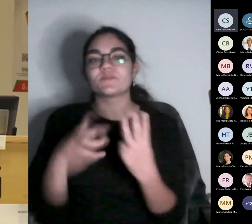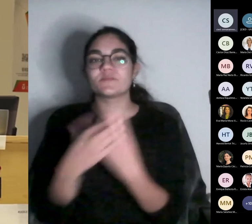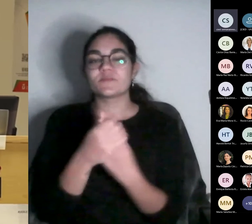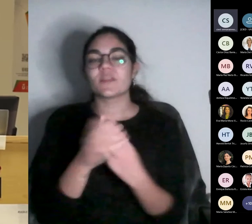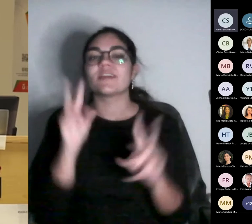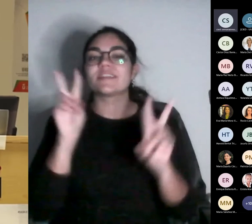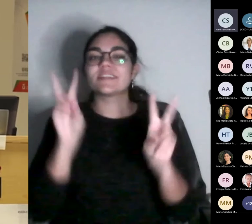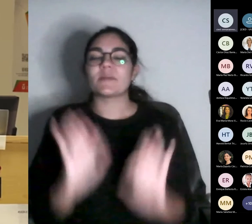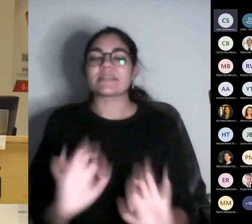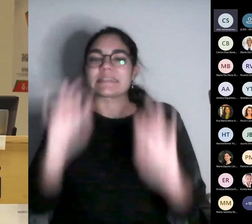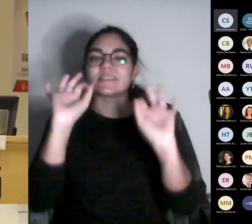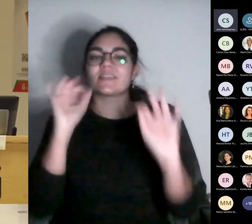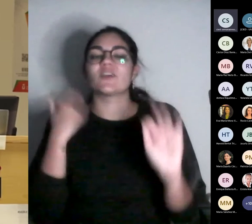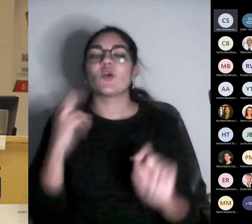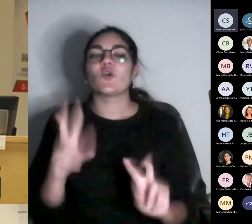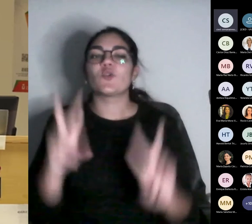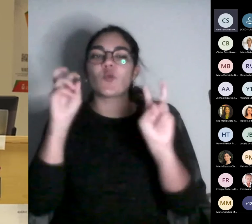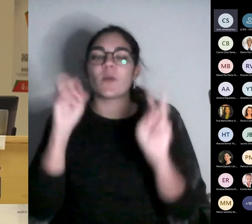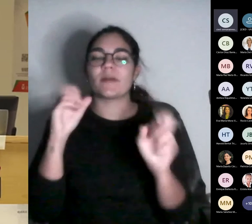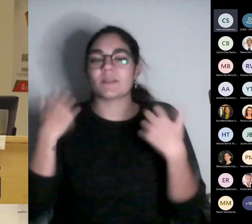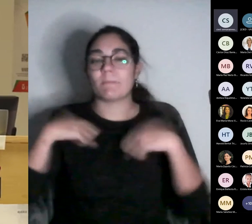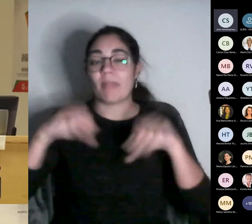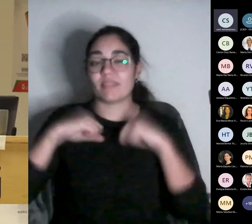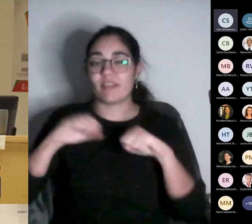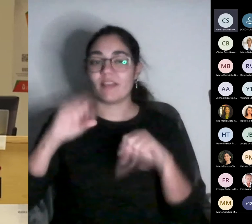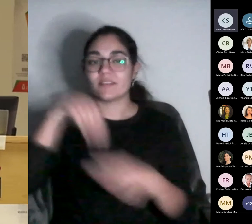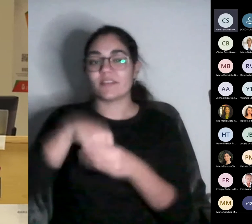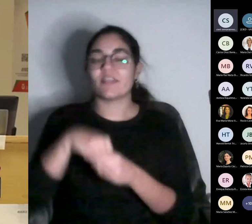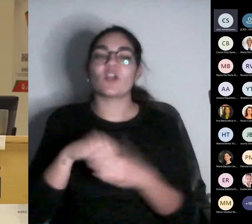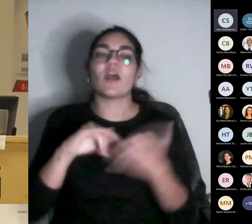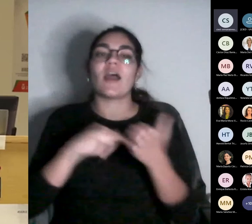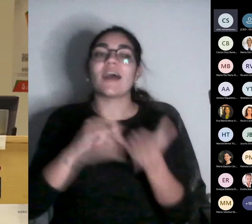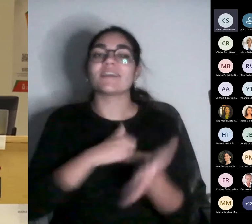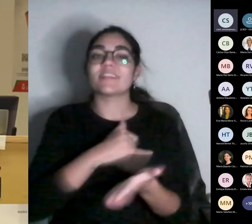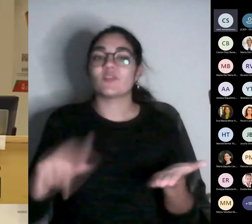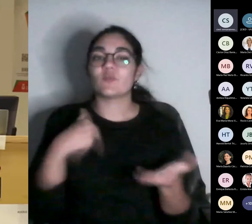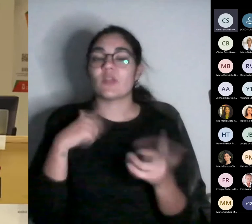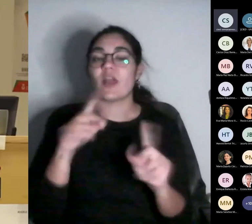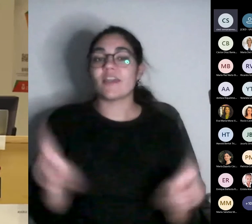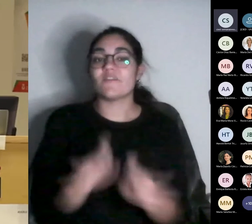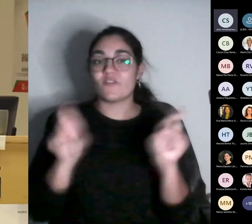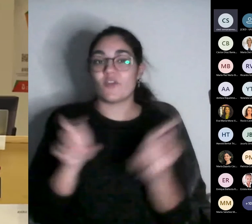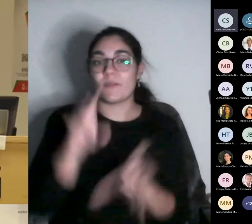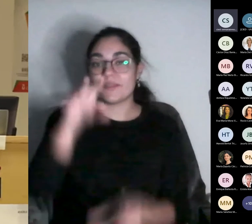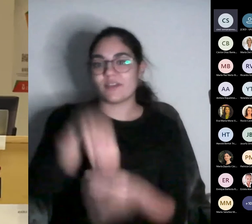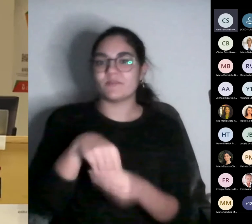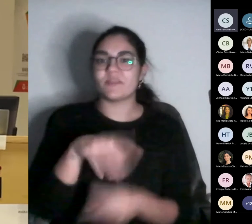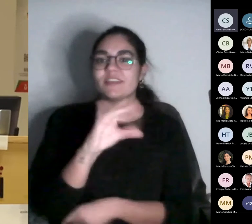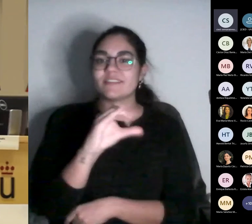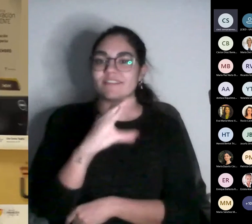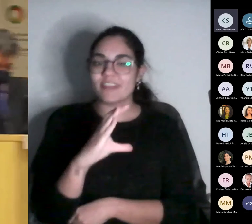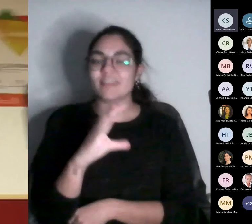innovadoras basadas en serious game en la asignatura de informática aplicada del zombie web